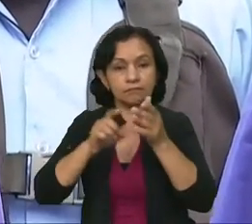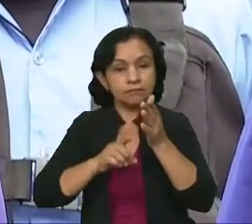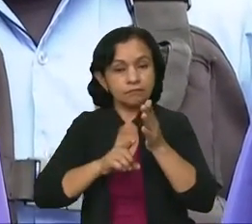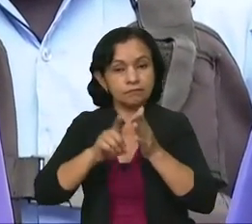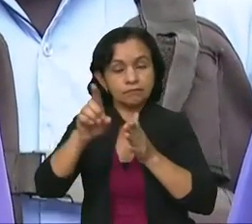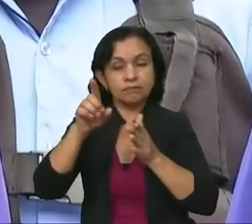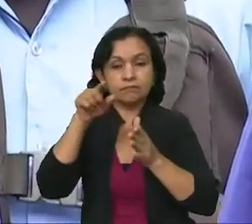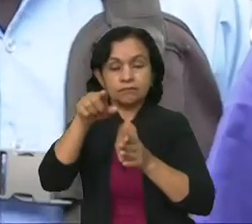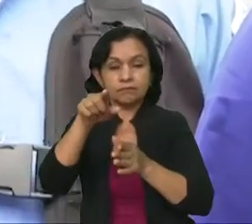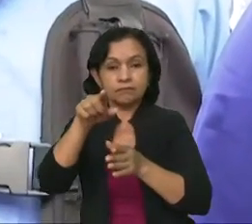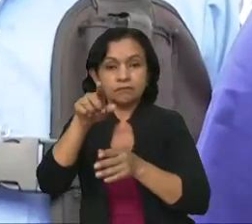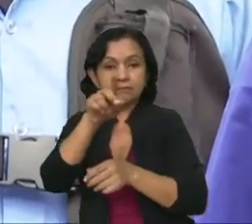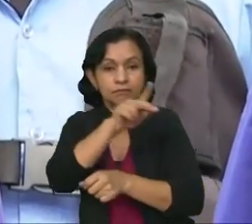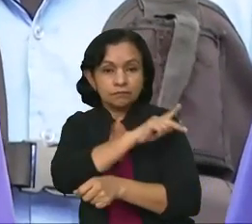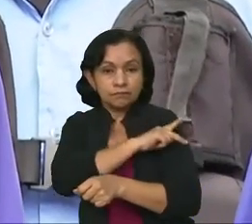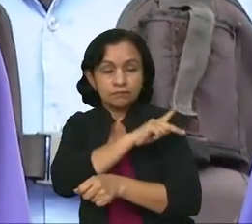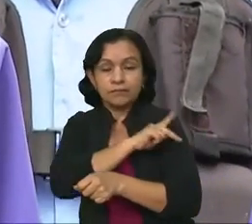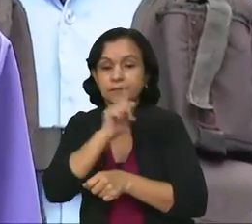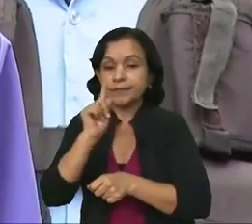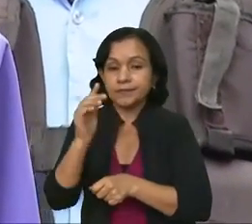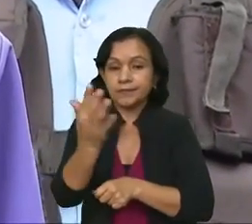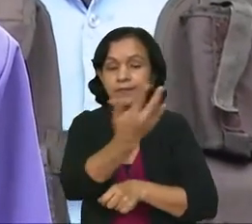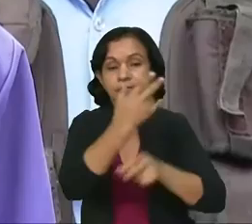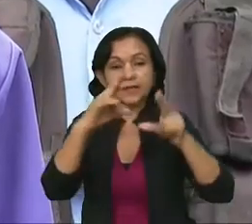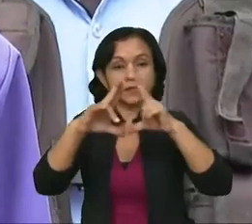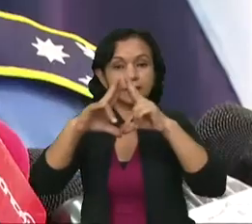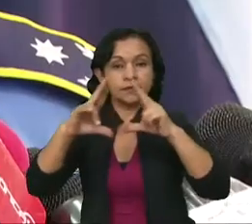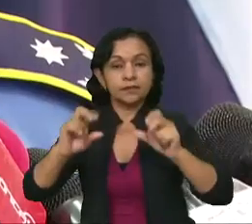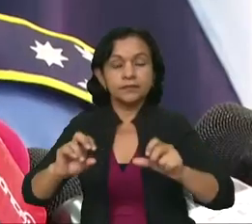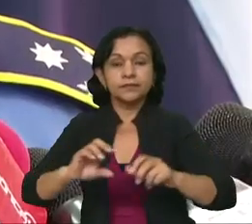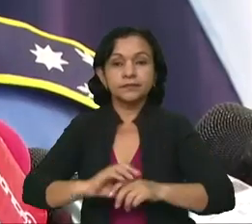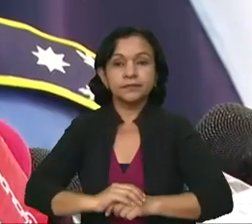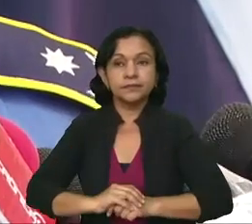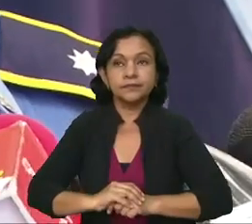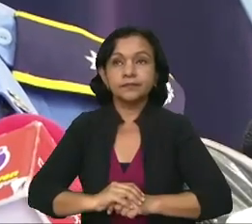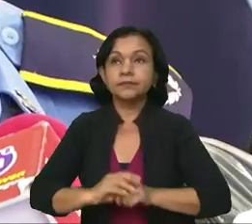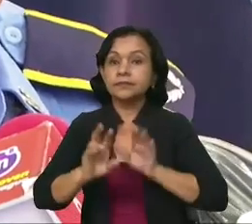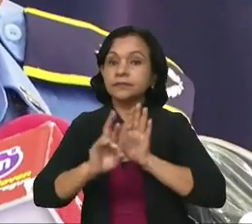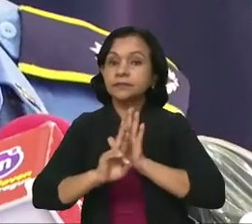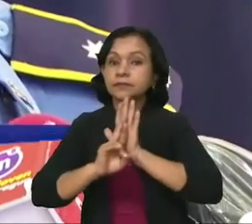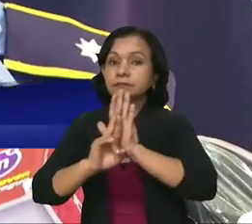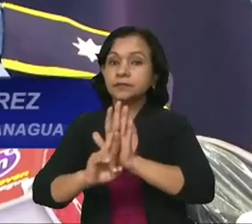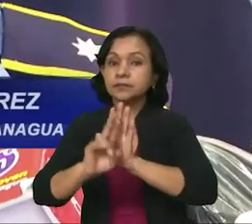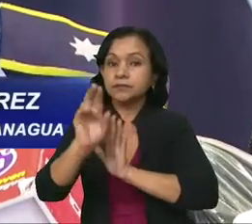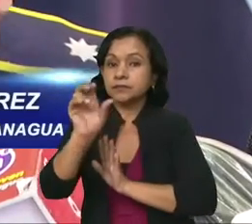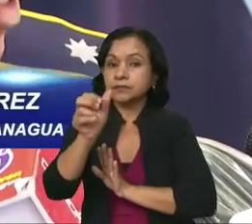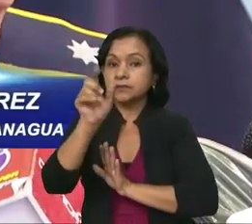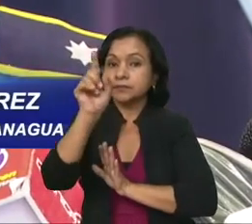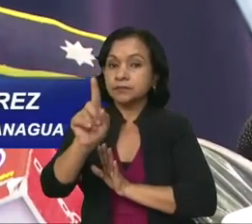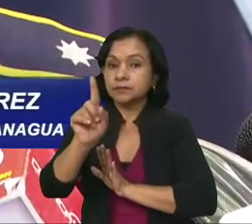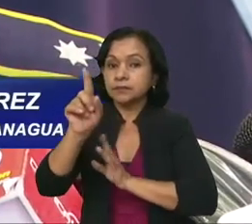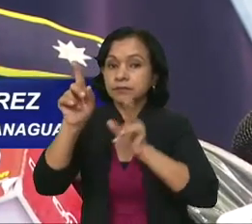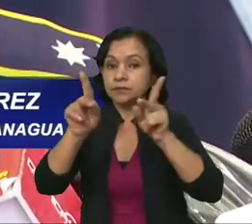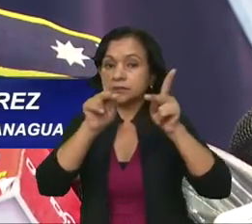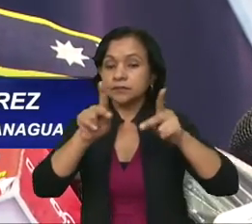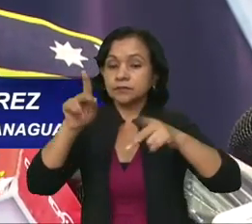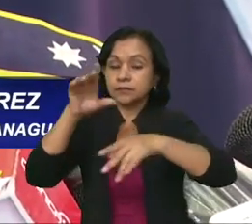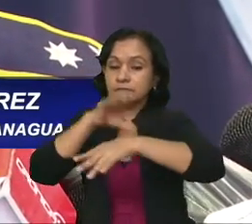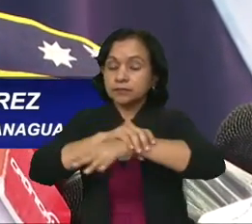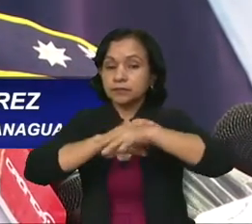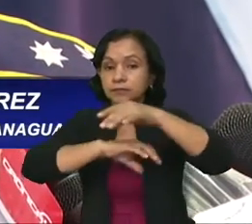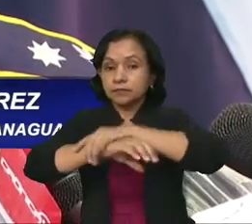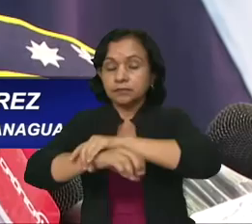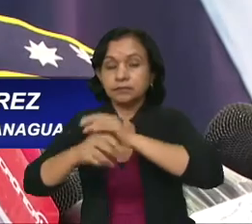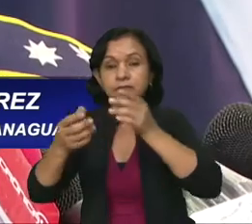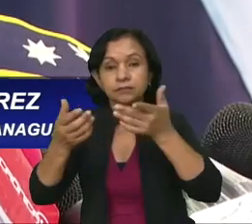la entidad del orden en todo nuestro territorio. El resultado es 61 delincuentes capturados y